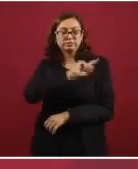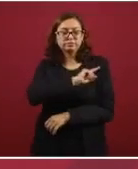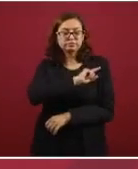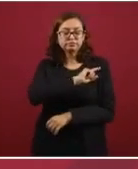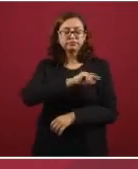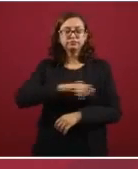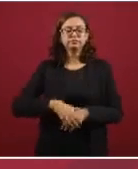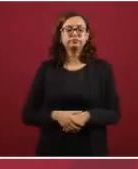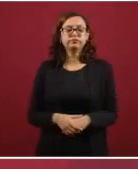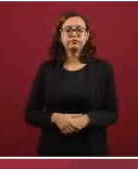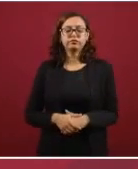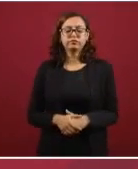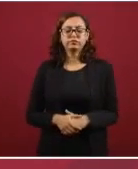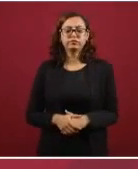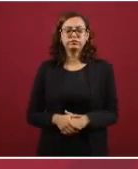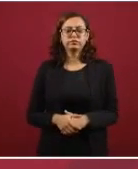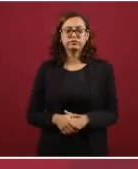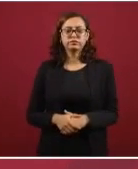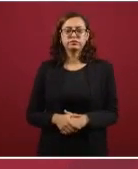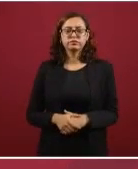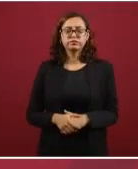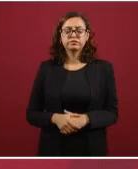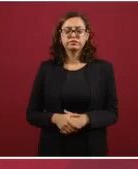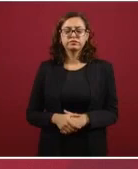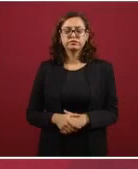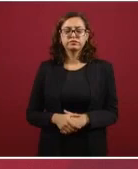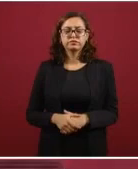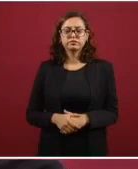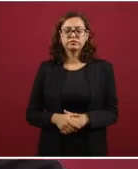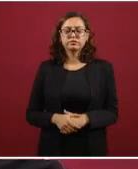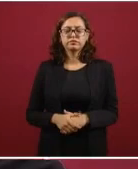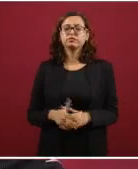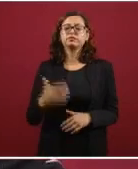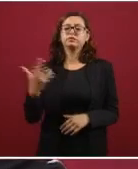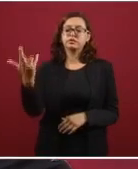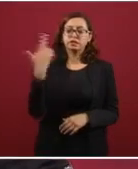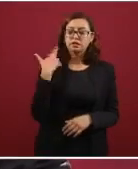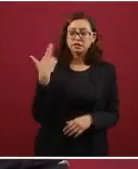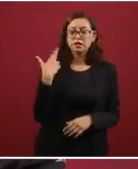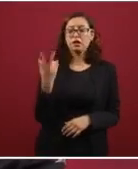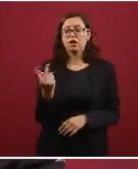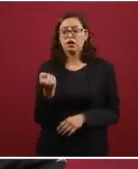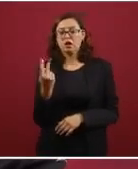Vamos a utilizar todos los tiempos en radio, en televisión,